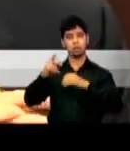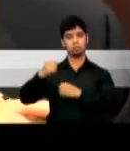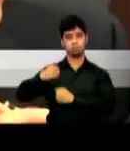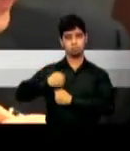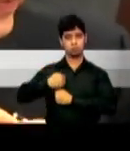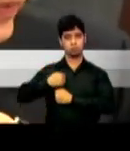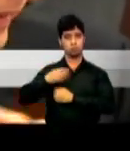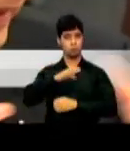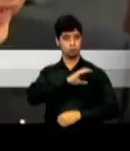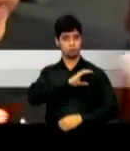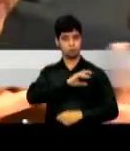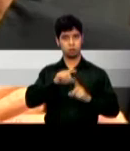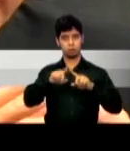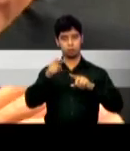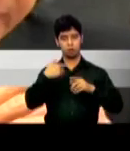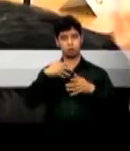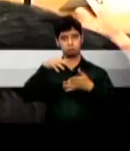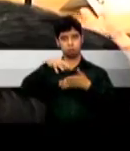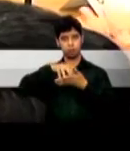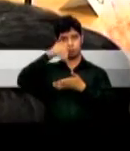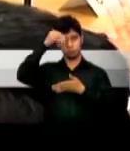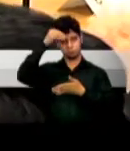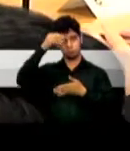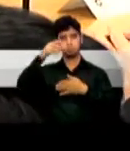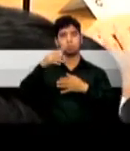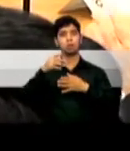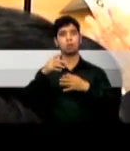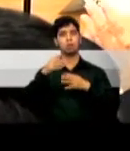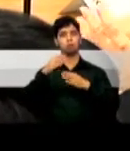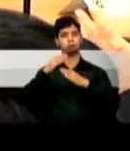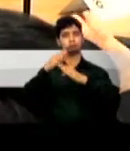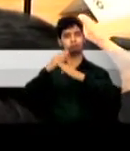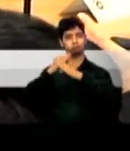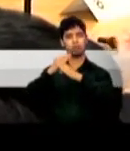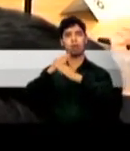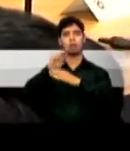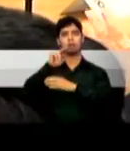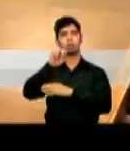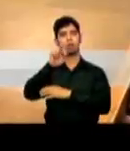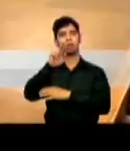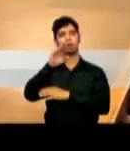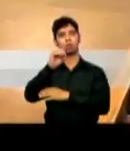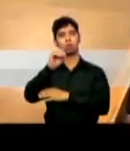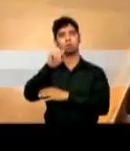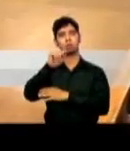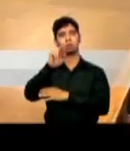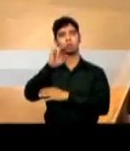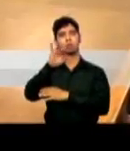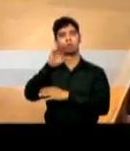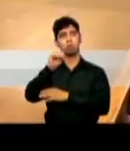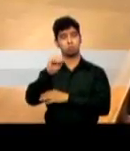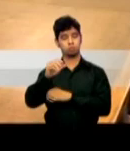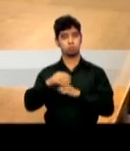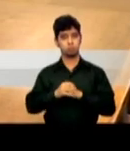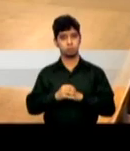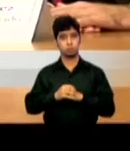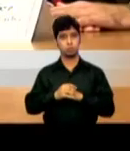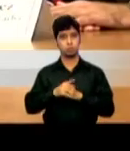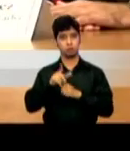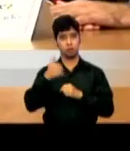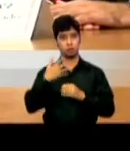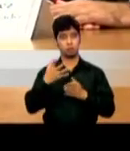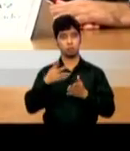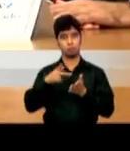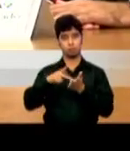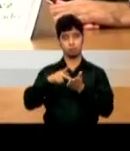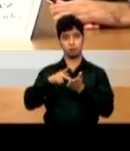establecer un plan coordinado de intervenciones contra el narcotráfico. Además, se establecerá un fondo de becas conjunto de